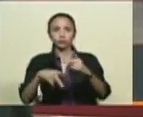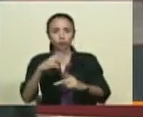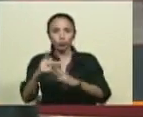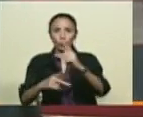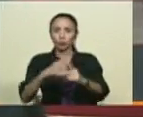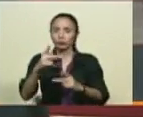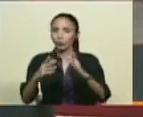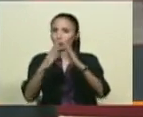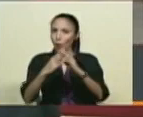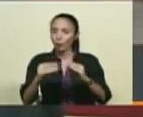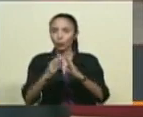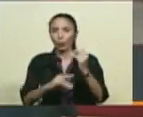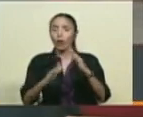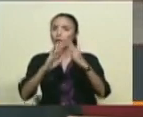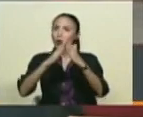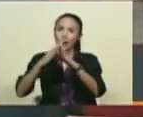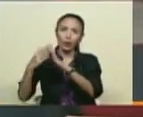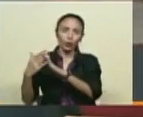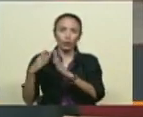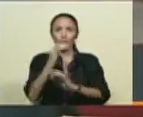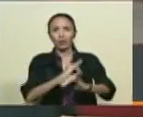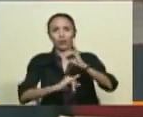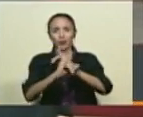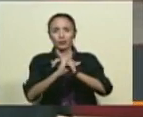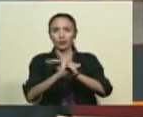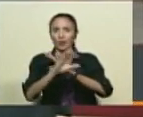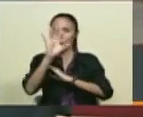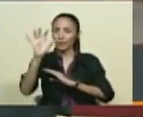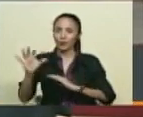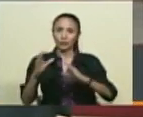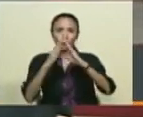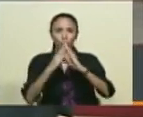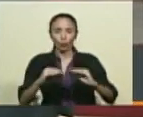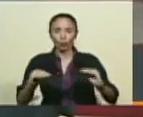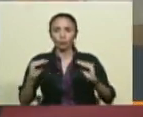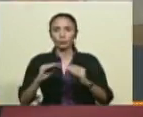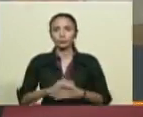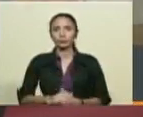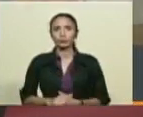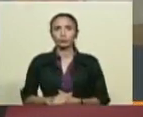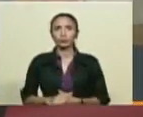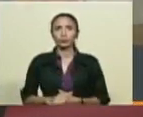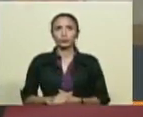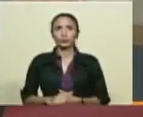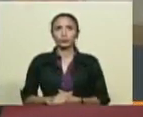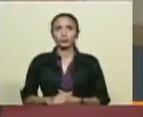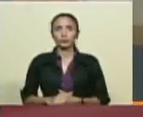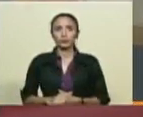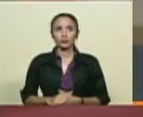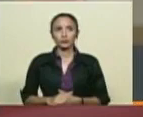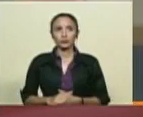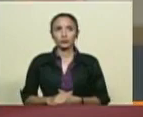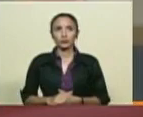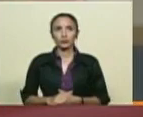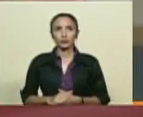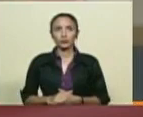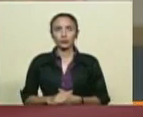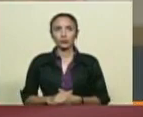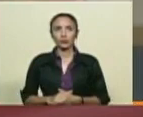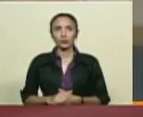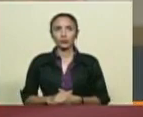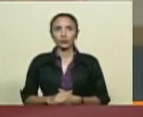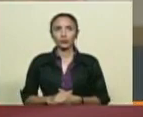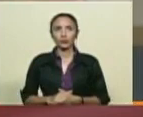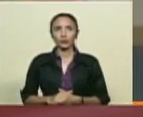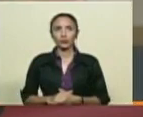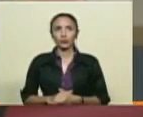los productores y a la comunidad internacional como un todo. I want to thank you on behalf of my colleagues from the OPEC Secretariat